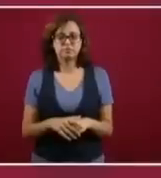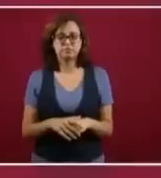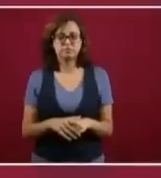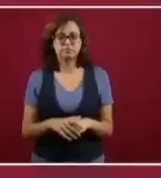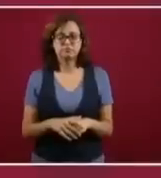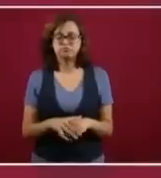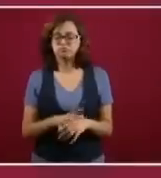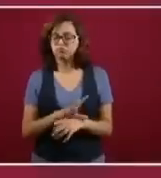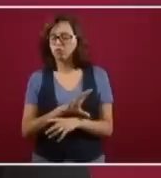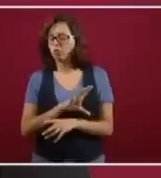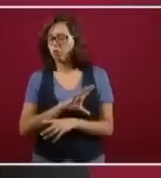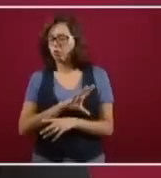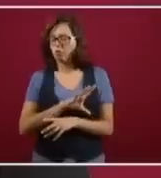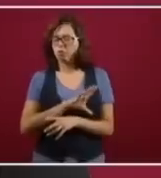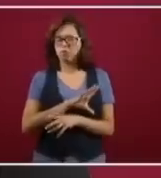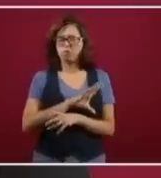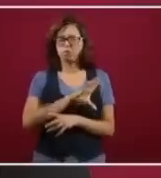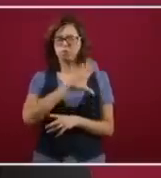completa